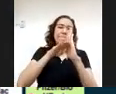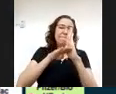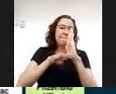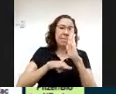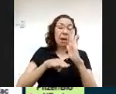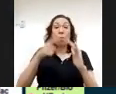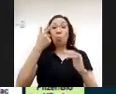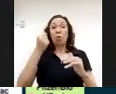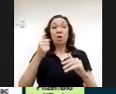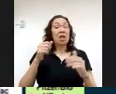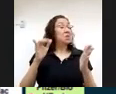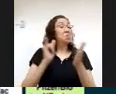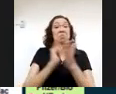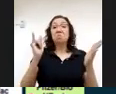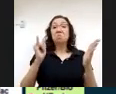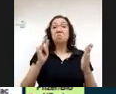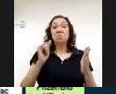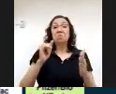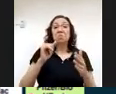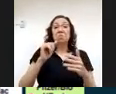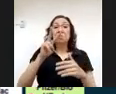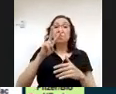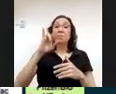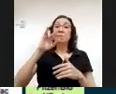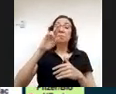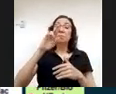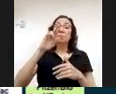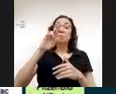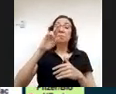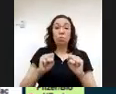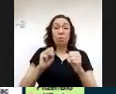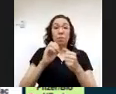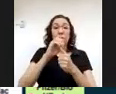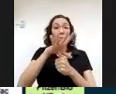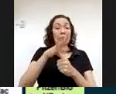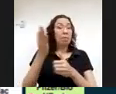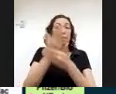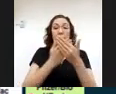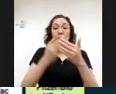porque es imposible que el virus vaya a causar algo dentro del organismo.